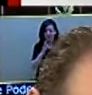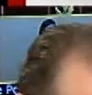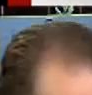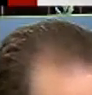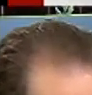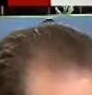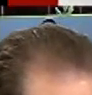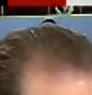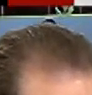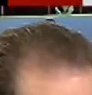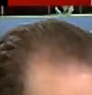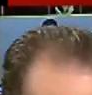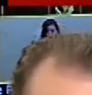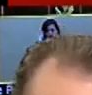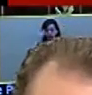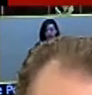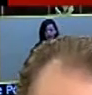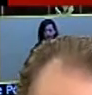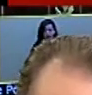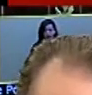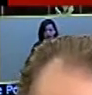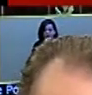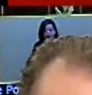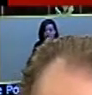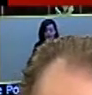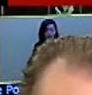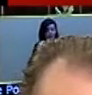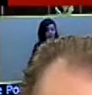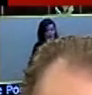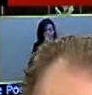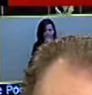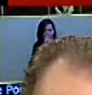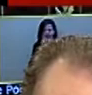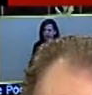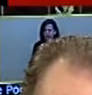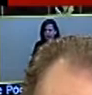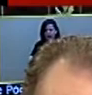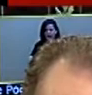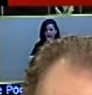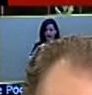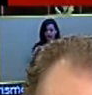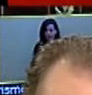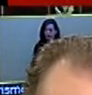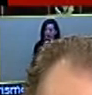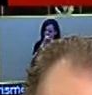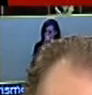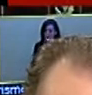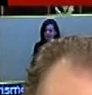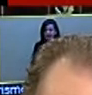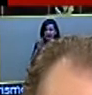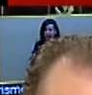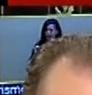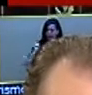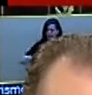yo creo que tienen razón vamos a ver este país no puede apurar que cada día que nos